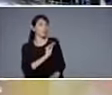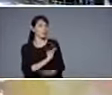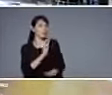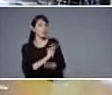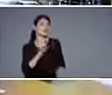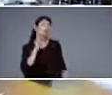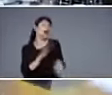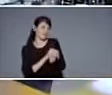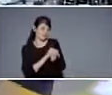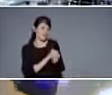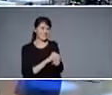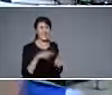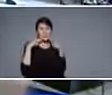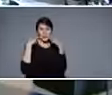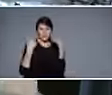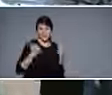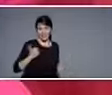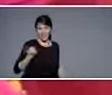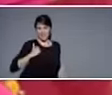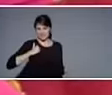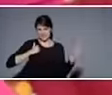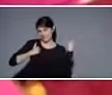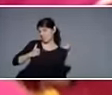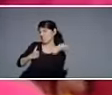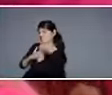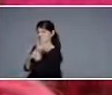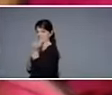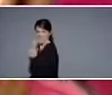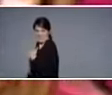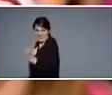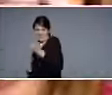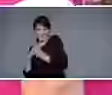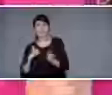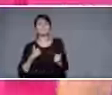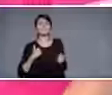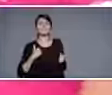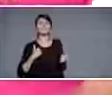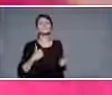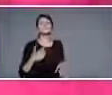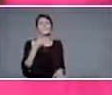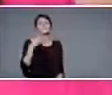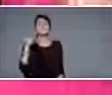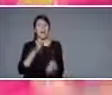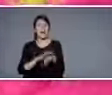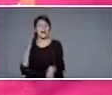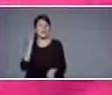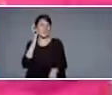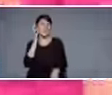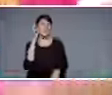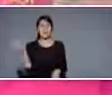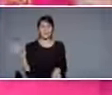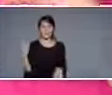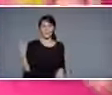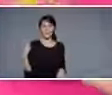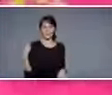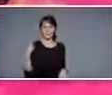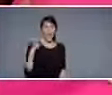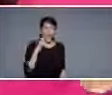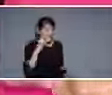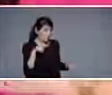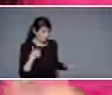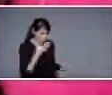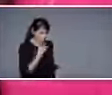de amiga, soy esa falsa. Puñalada por el chan, chan, chan, chan, chan. Si una amiga me pregunta, ¿te parece que